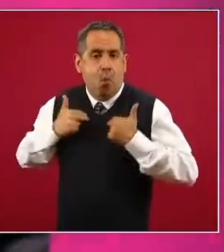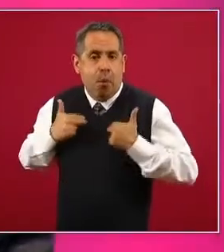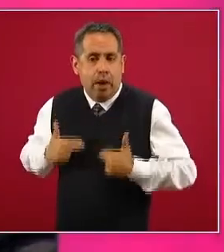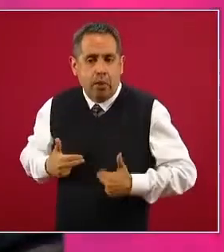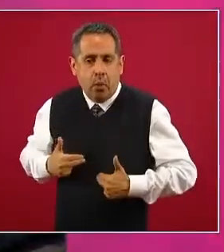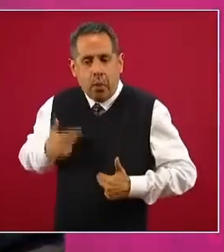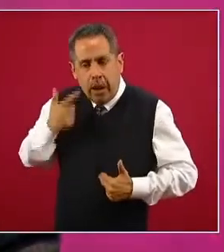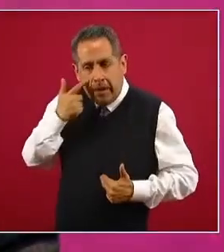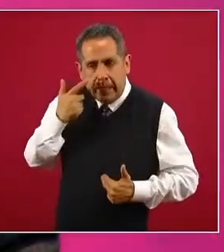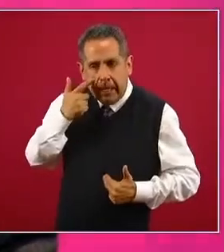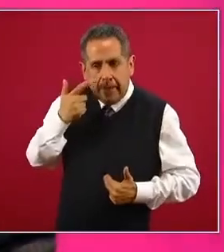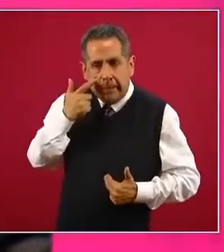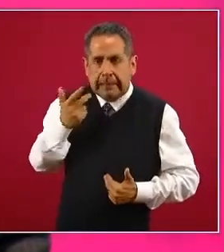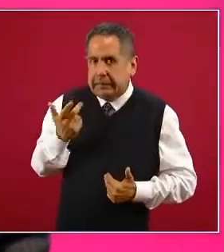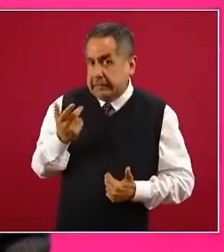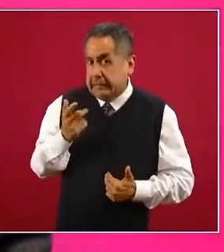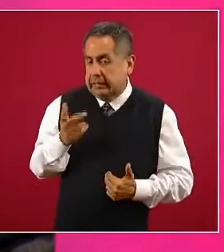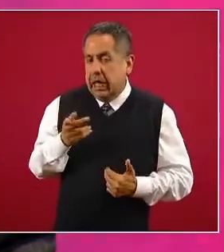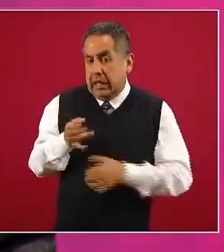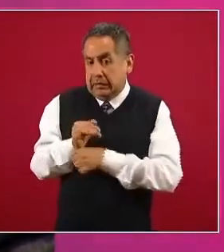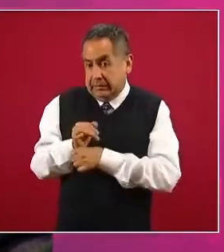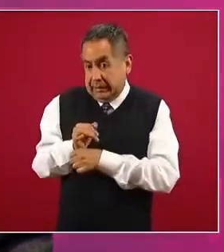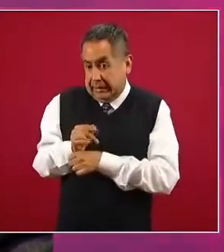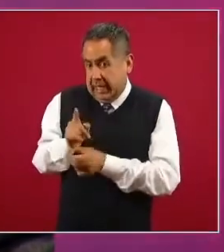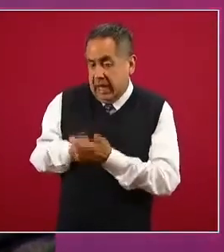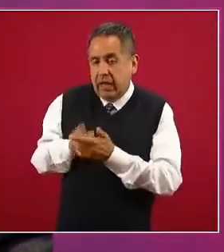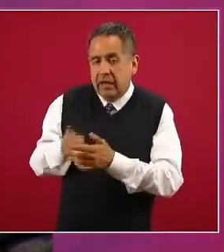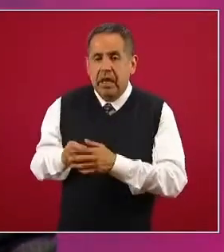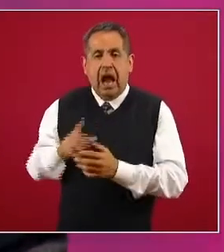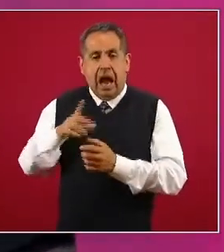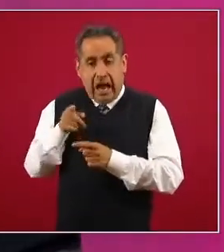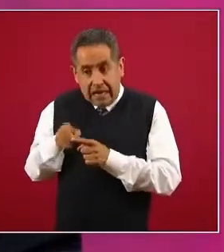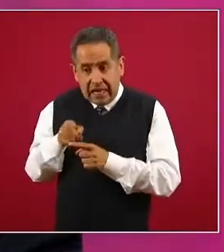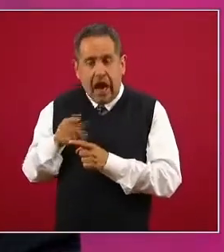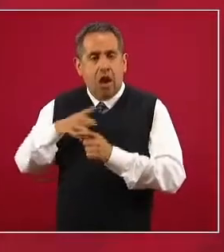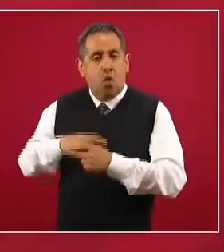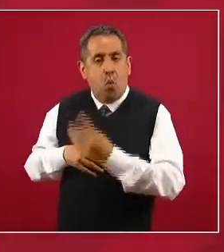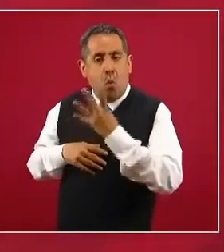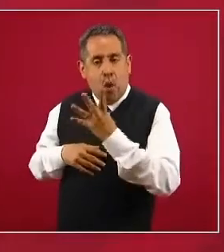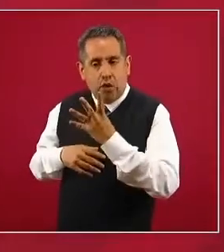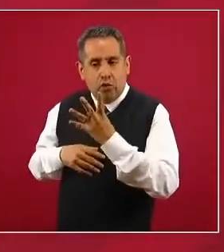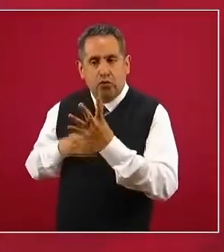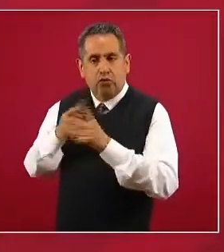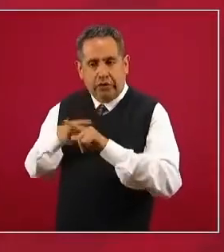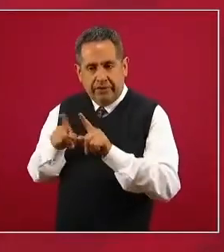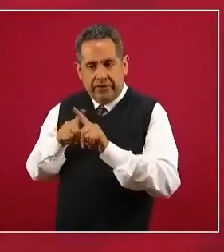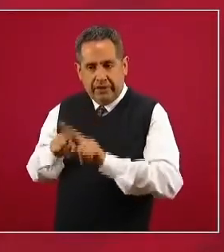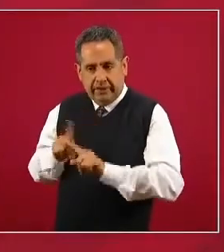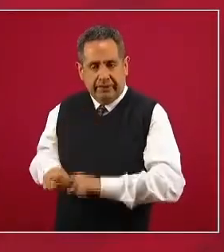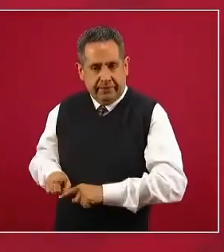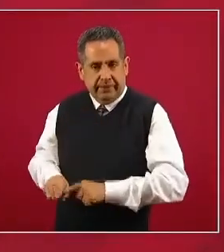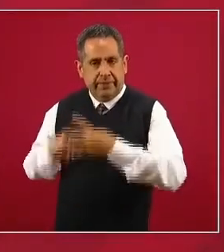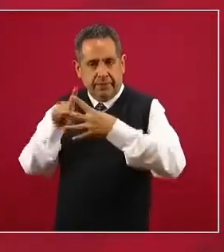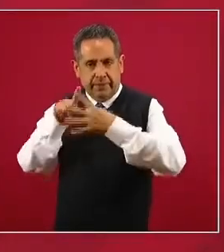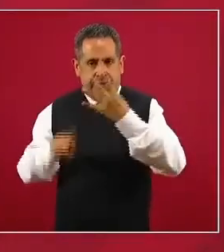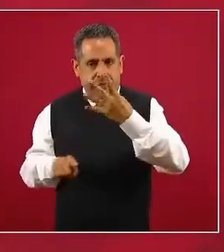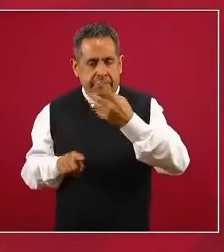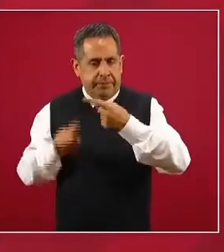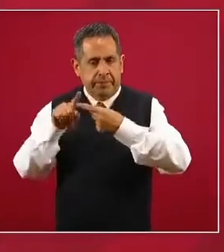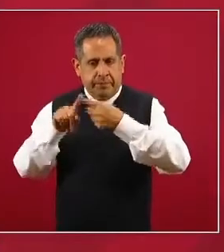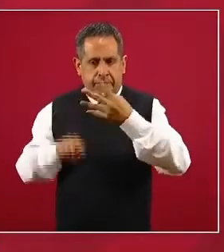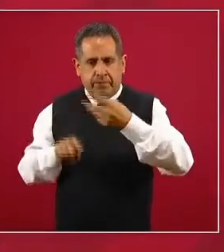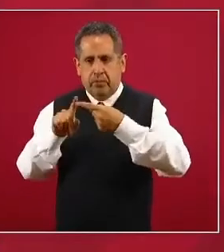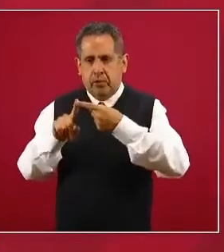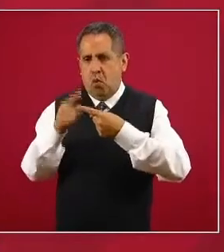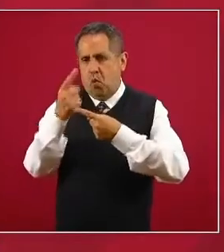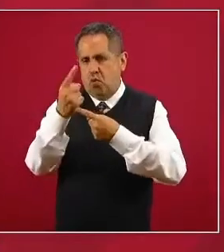humanos. Clásicamente la investigación clínica se divide en 4 etapas. La primera, se enumeran así,